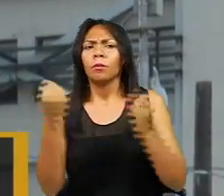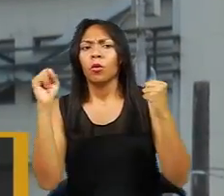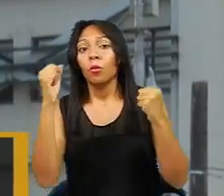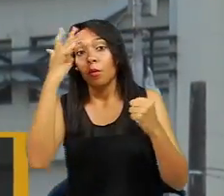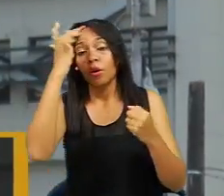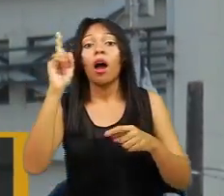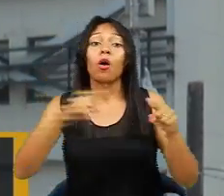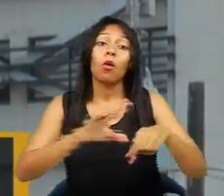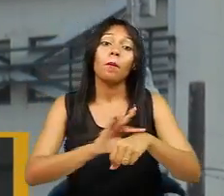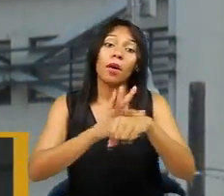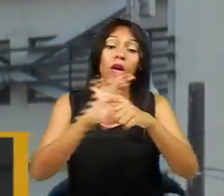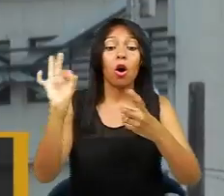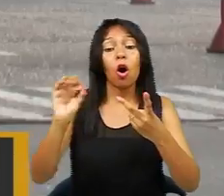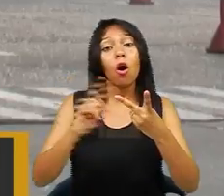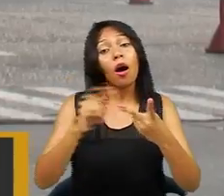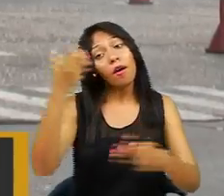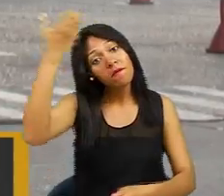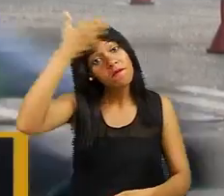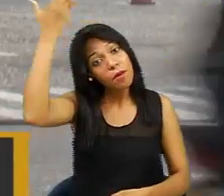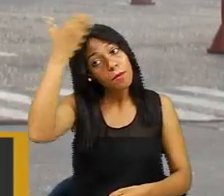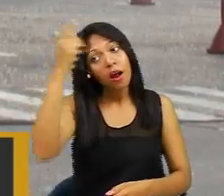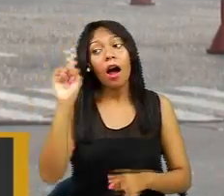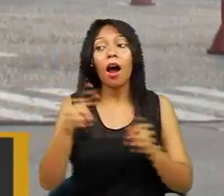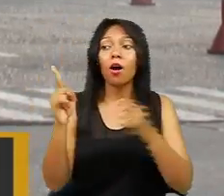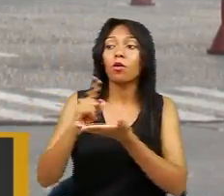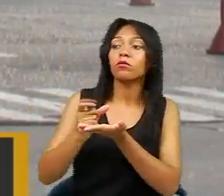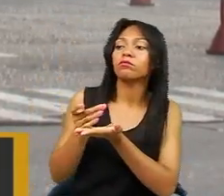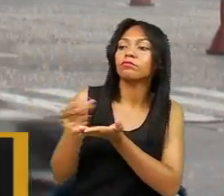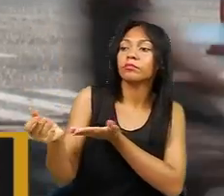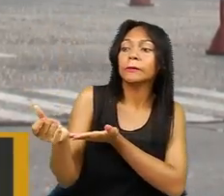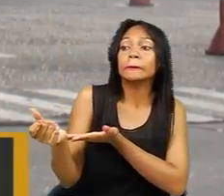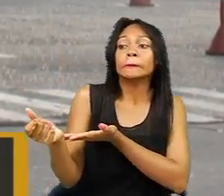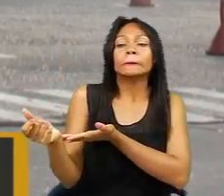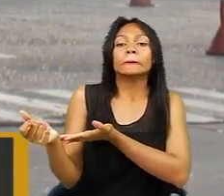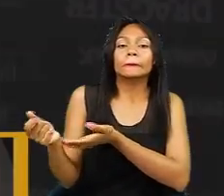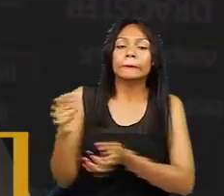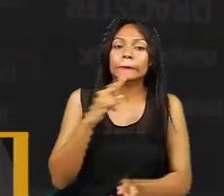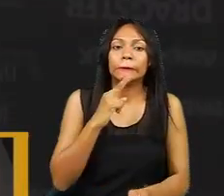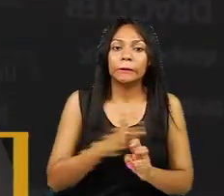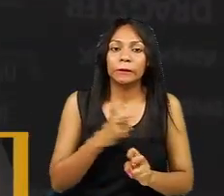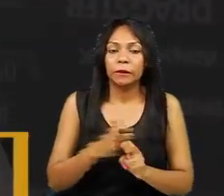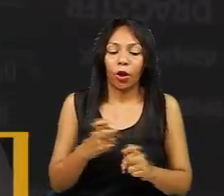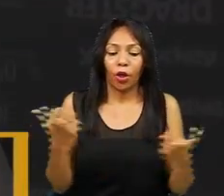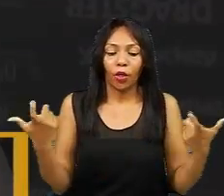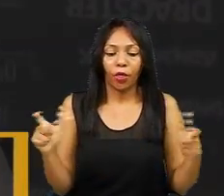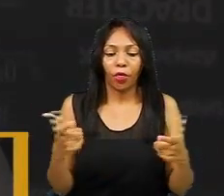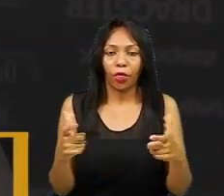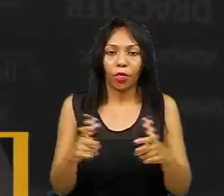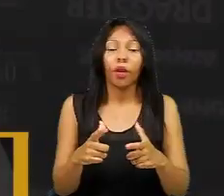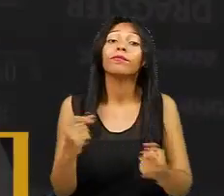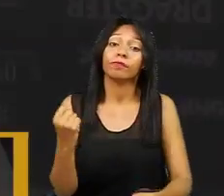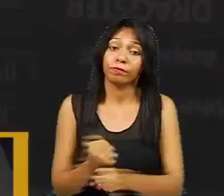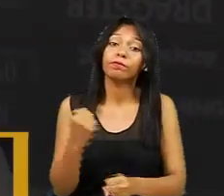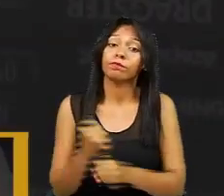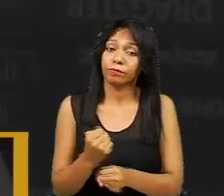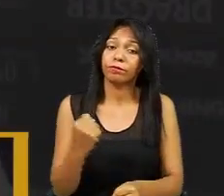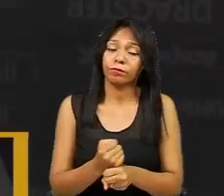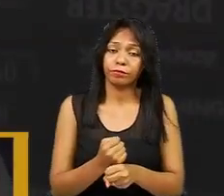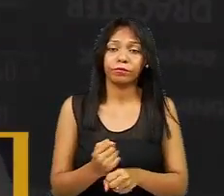salarios y honorarios en la Policlínica de Barranca Bermeja. Hoy en la Policlínica han decidido bajarle los salarios a los profesionales de la salud.